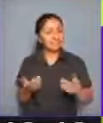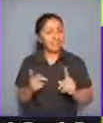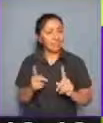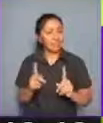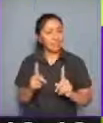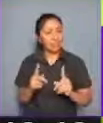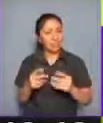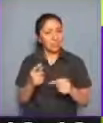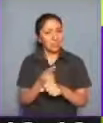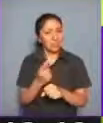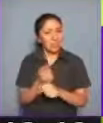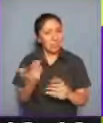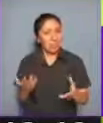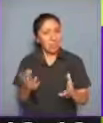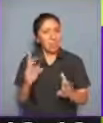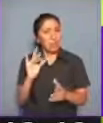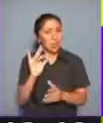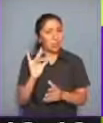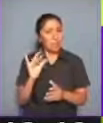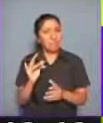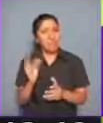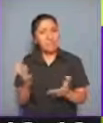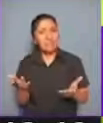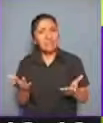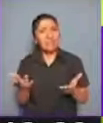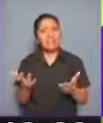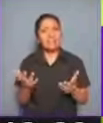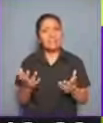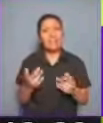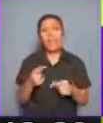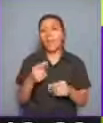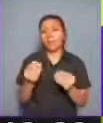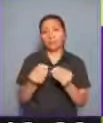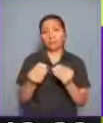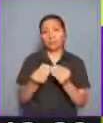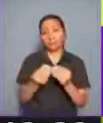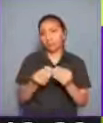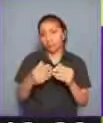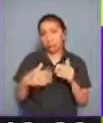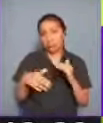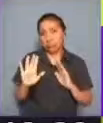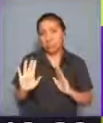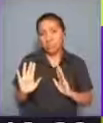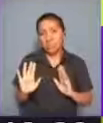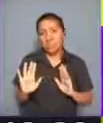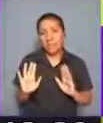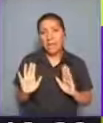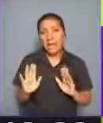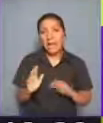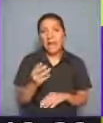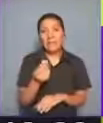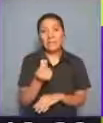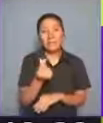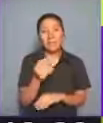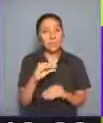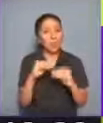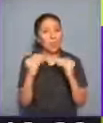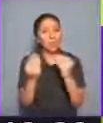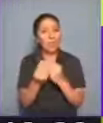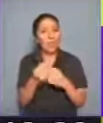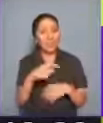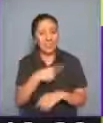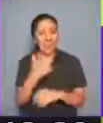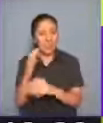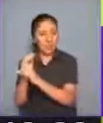generando algún tipo de inconveniente claro por supuesto Sí sí mucho muchísimo mayor a comparación de lo que cuesta el boleto